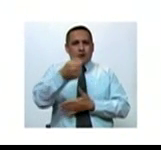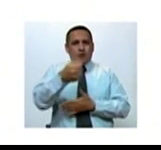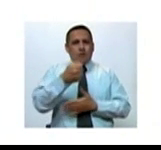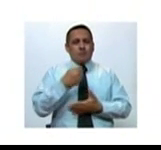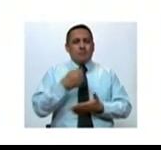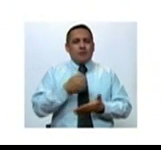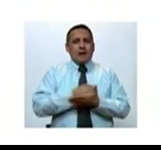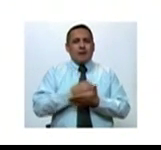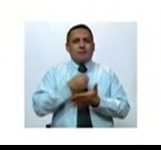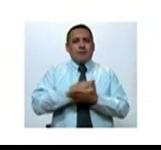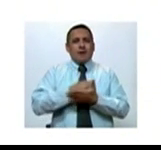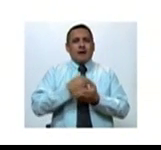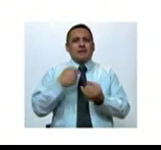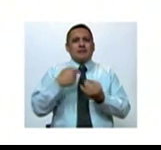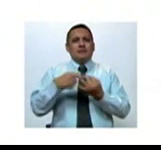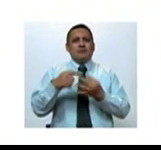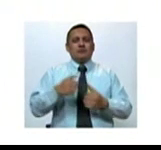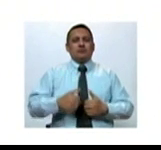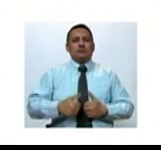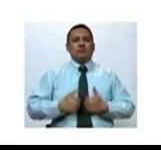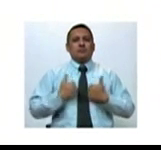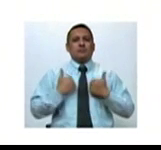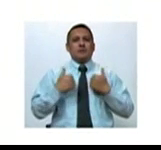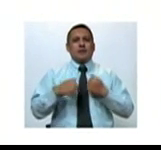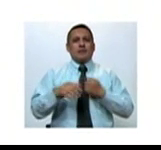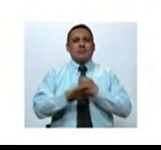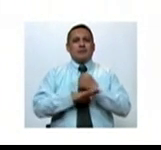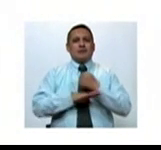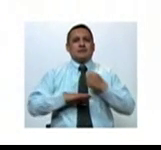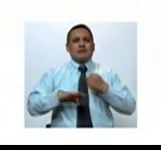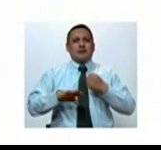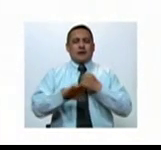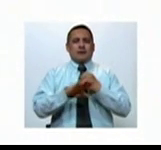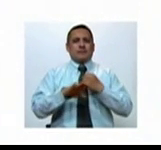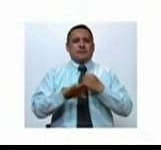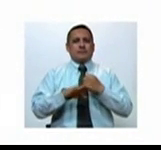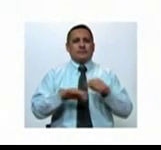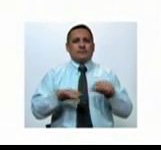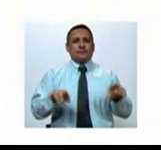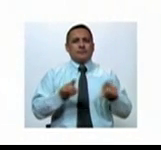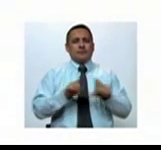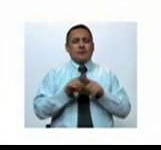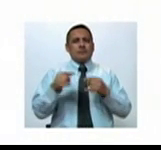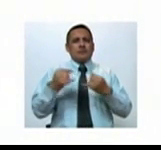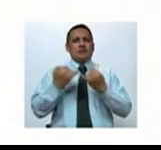ingresos para cubrir sus necesidades básicas,